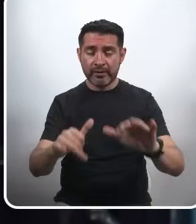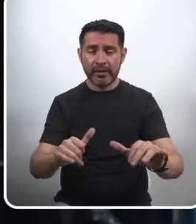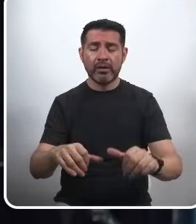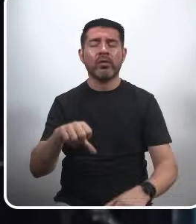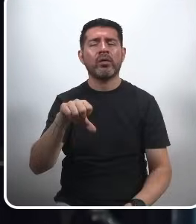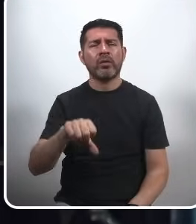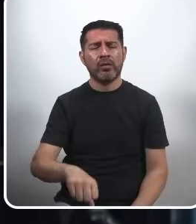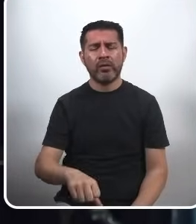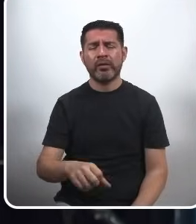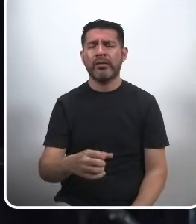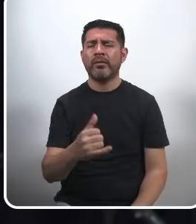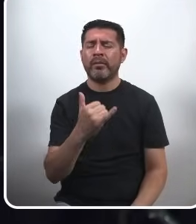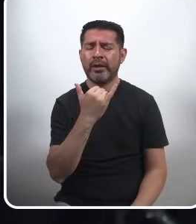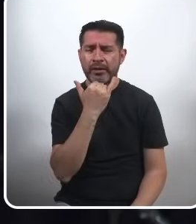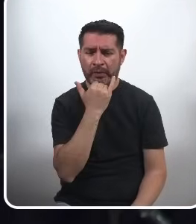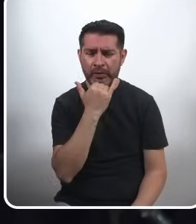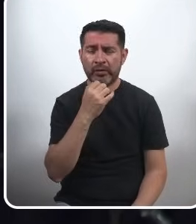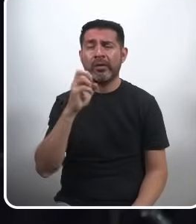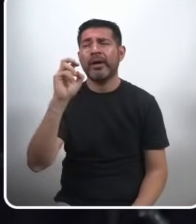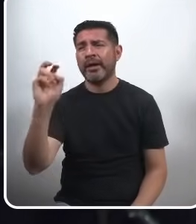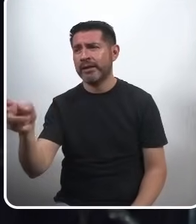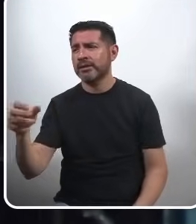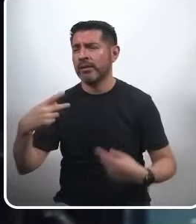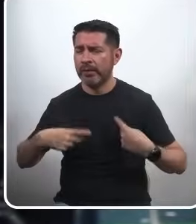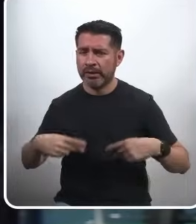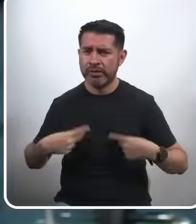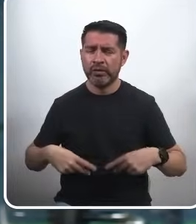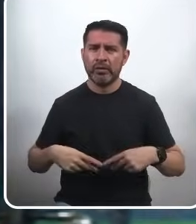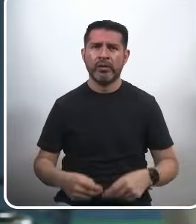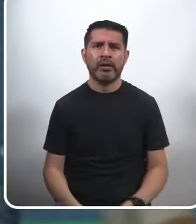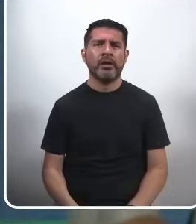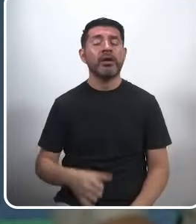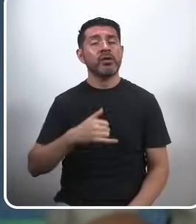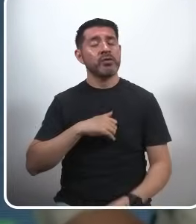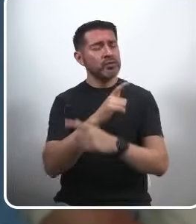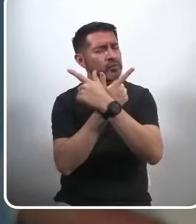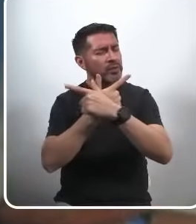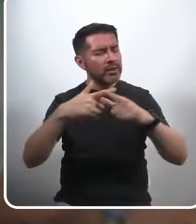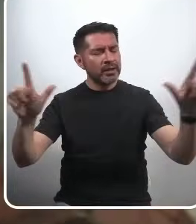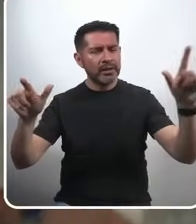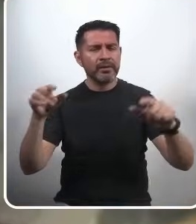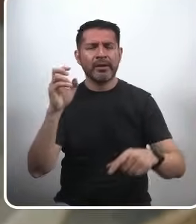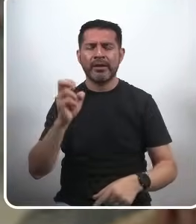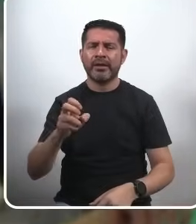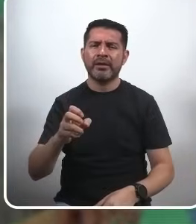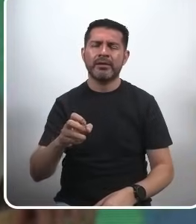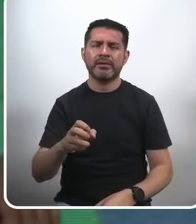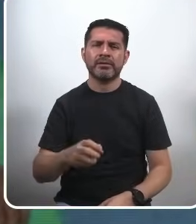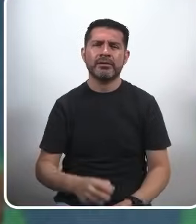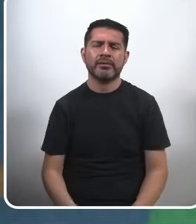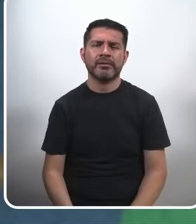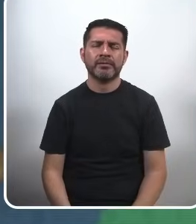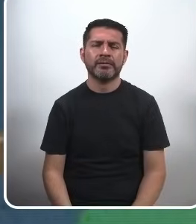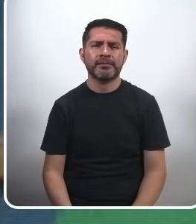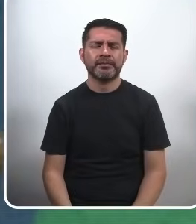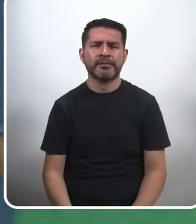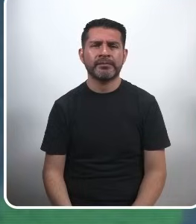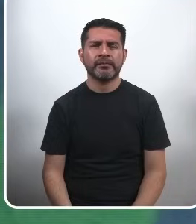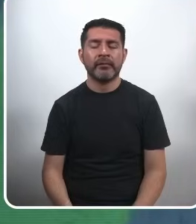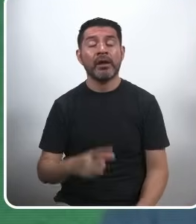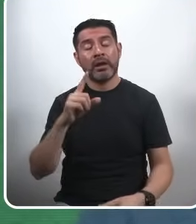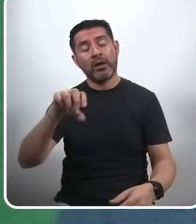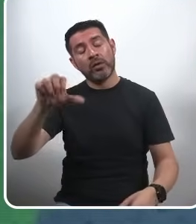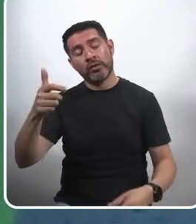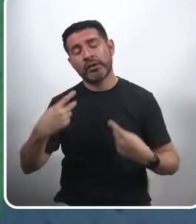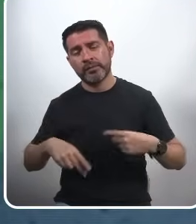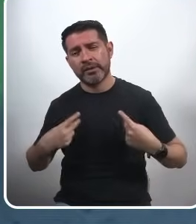esa raíz de ofensa. Soy libre de esa ofensa. Algunos Dios les está mostrando que